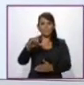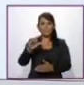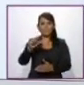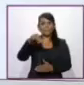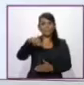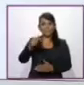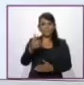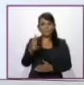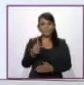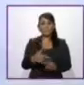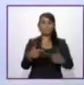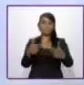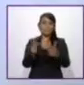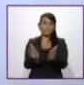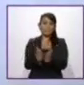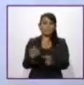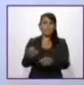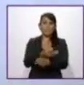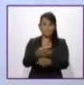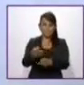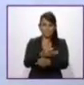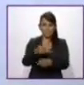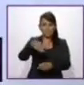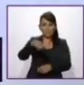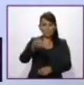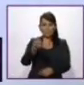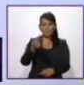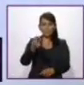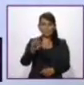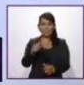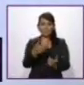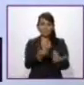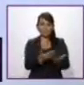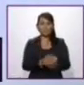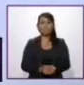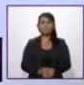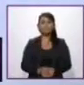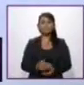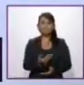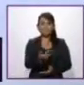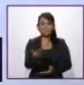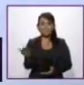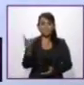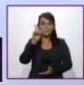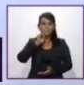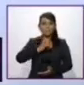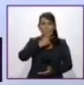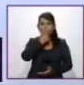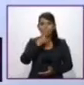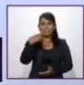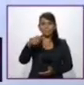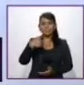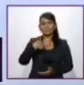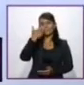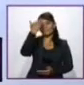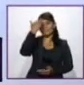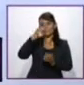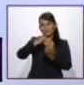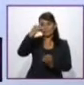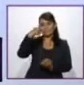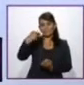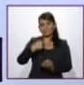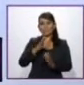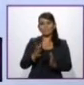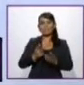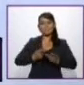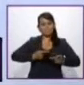García del partido Morena. Adelante, candidata. Queretana, queretano, ¿me conoces? Soy Celia Maya, tengo